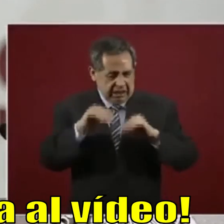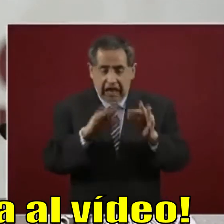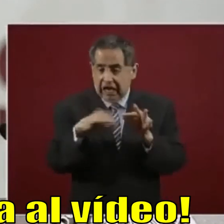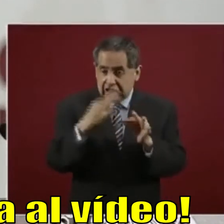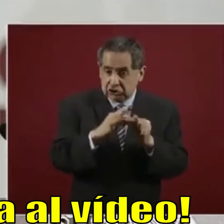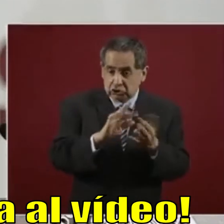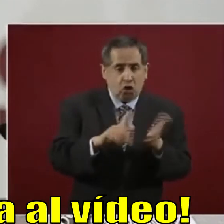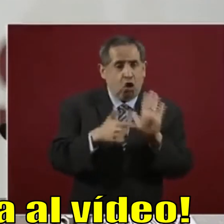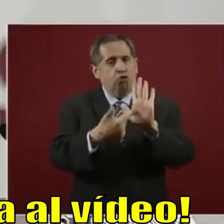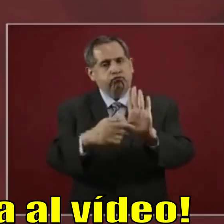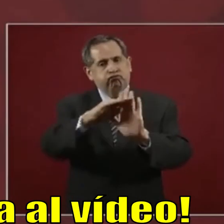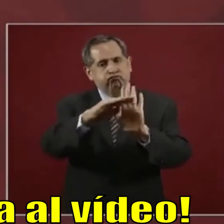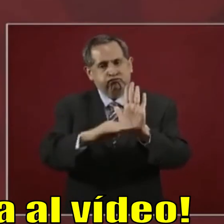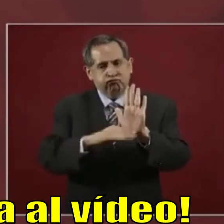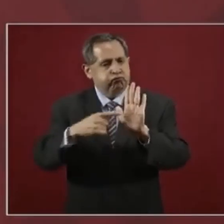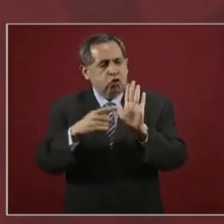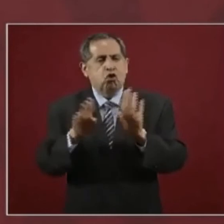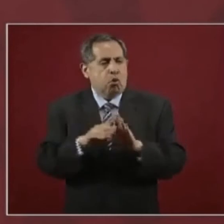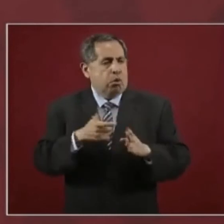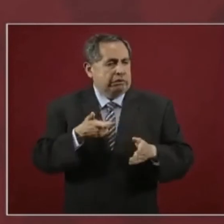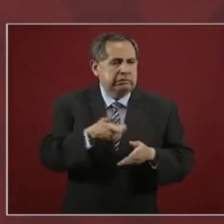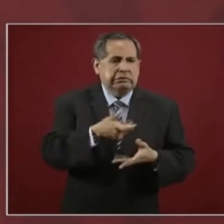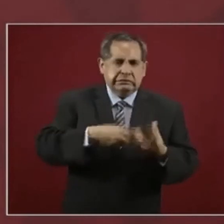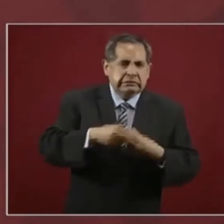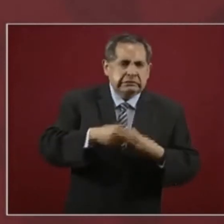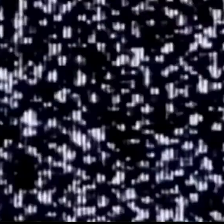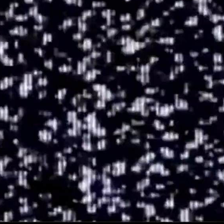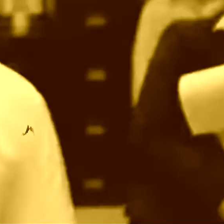un proyecto de reactivación económica.